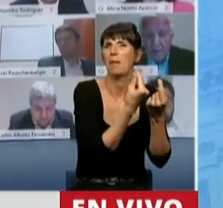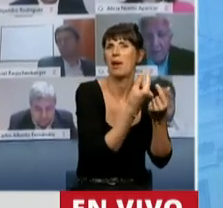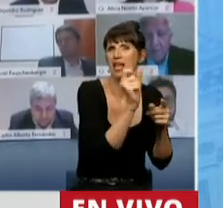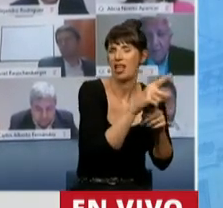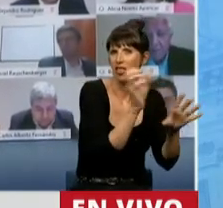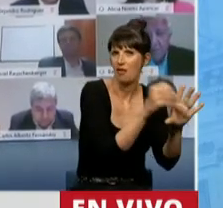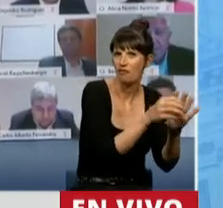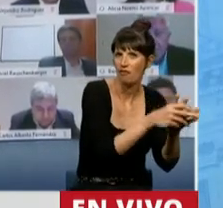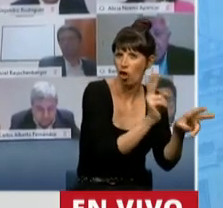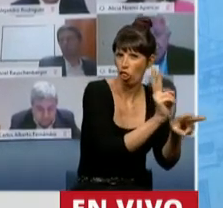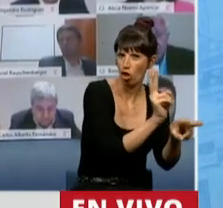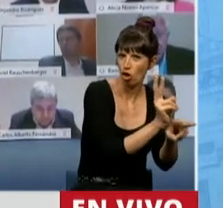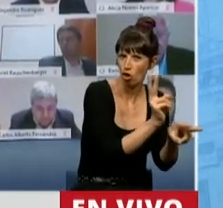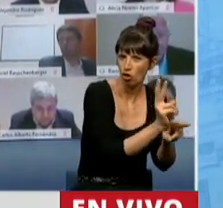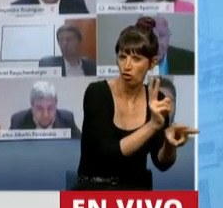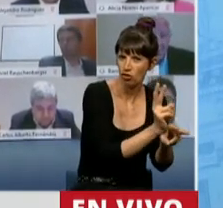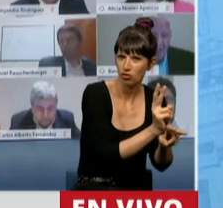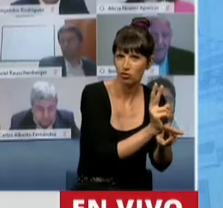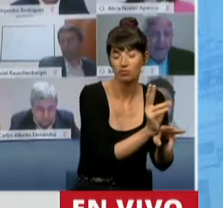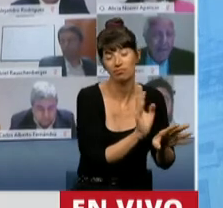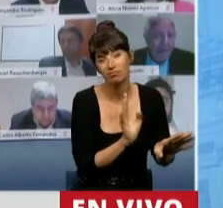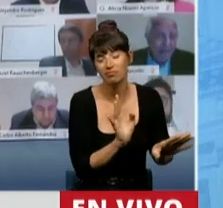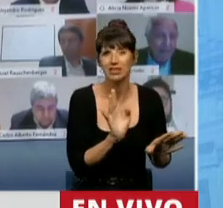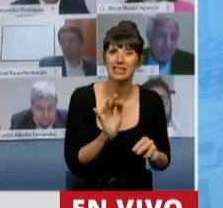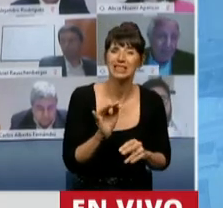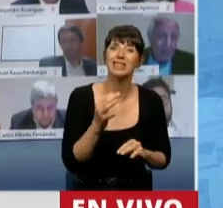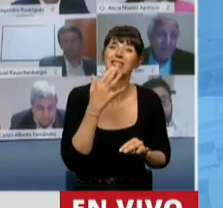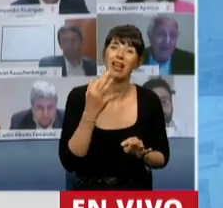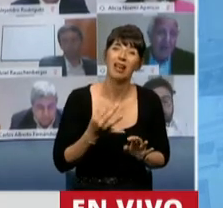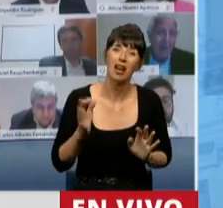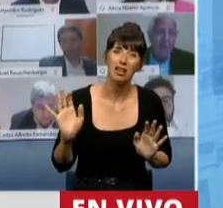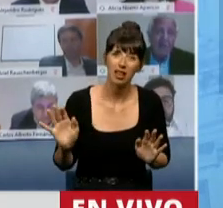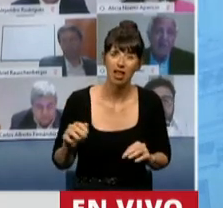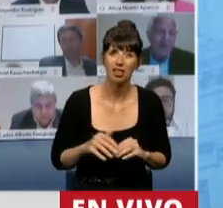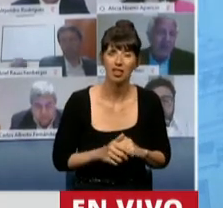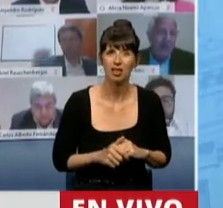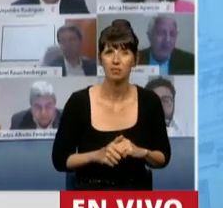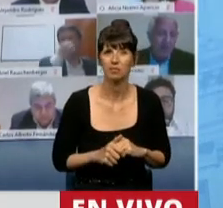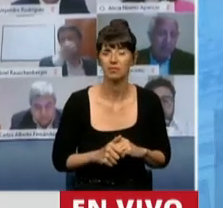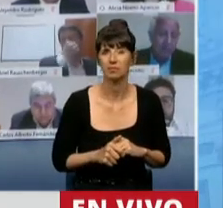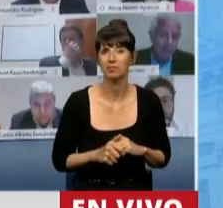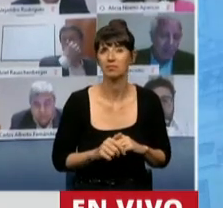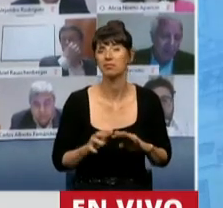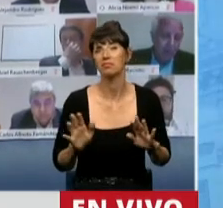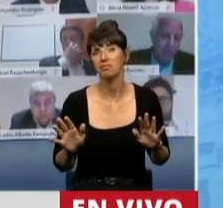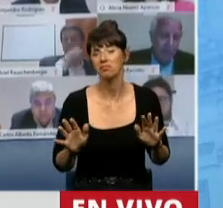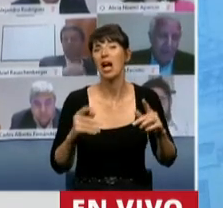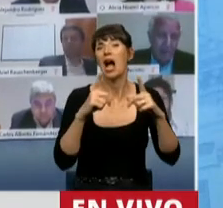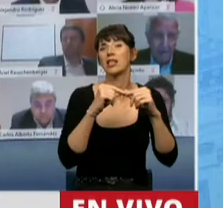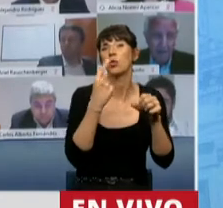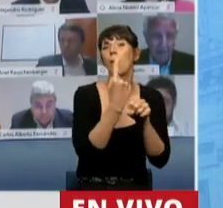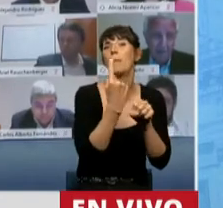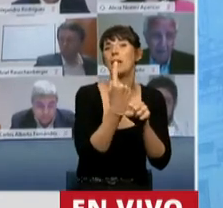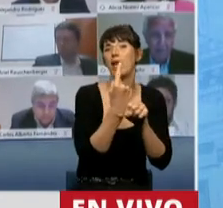Sustentabilidad. Y la verdad, porque salvo el enunciado de buena voluntad del artículo